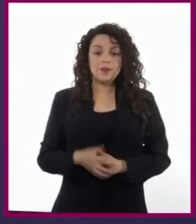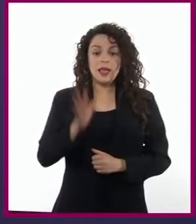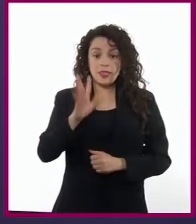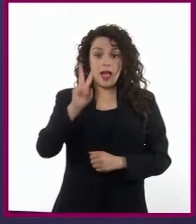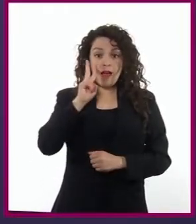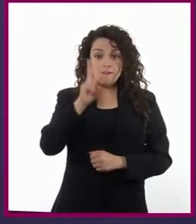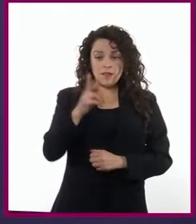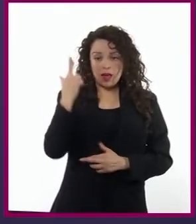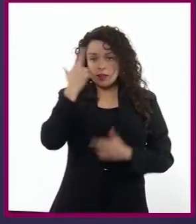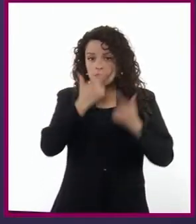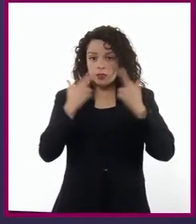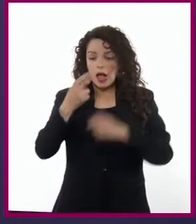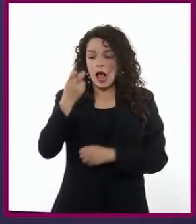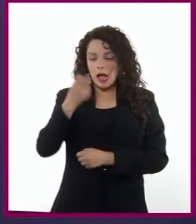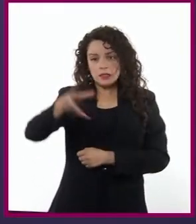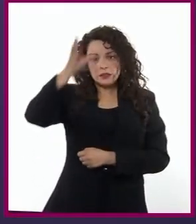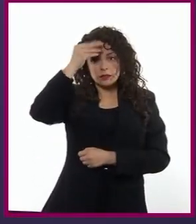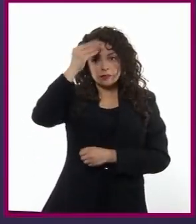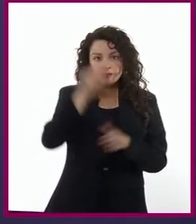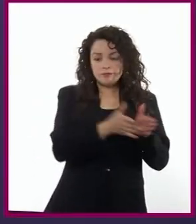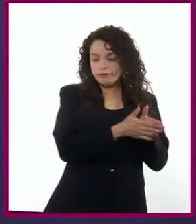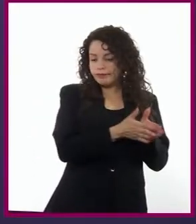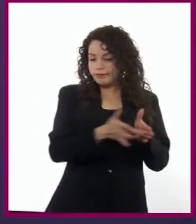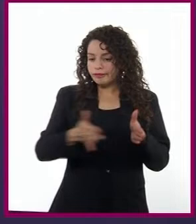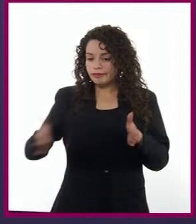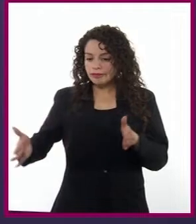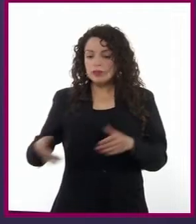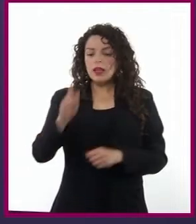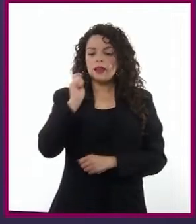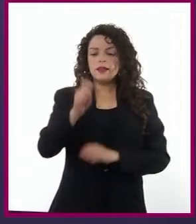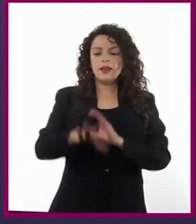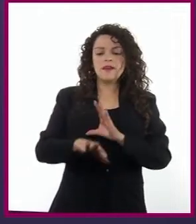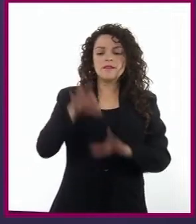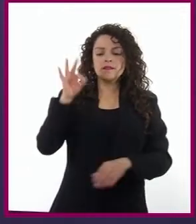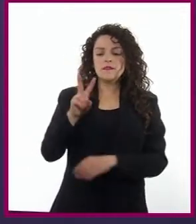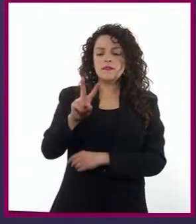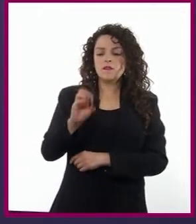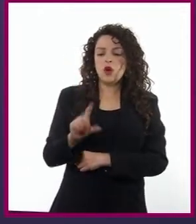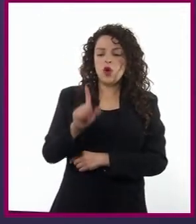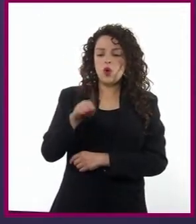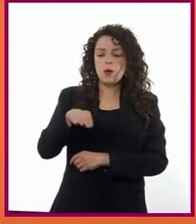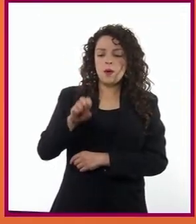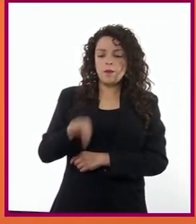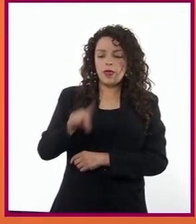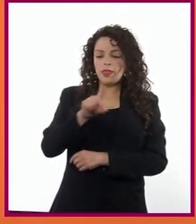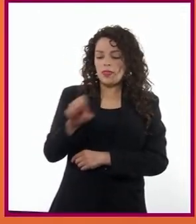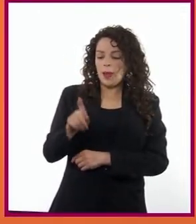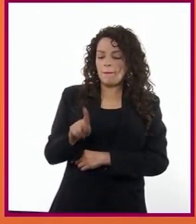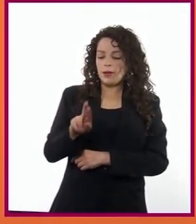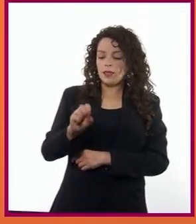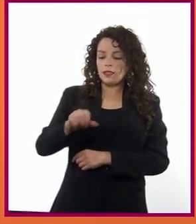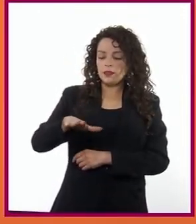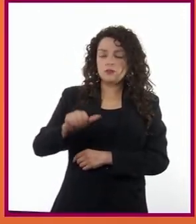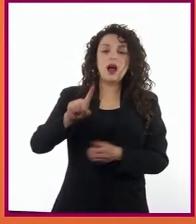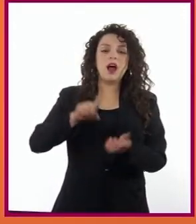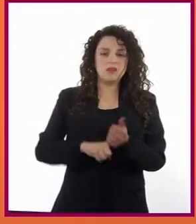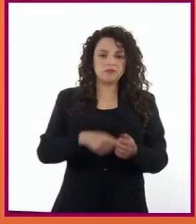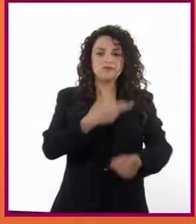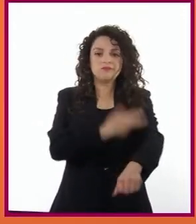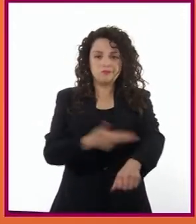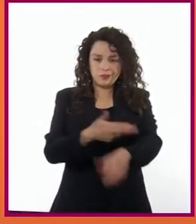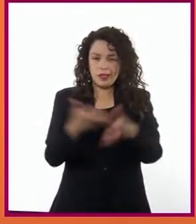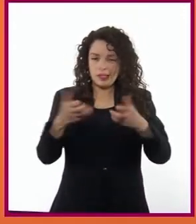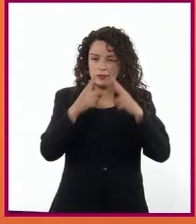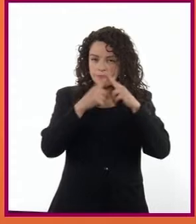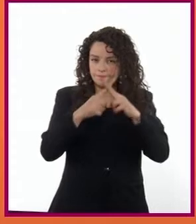a lo largo de esta lección, el encontrar volúmenes de prismas es un procedimiento que tiene